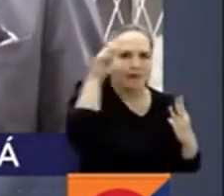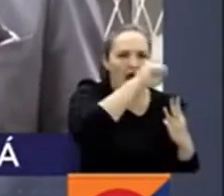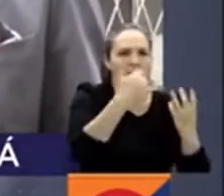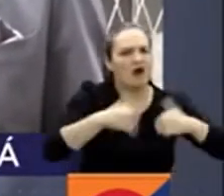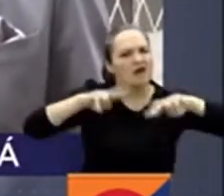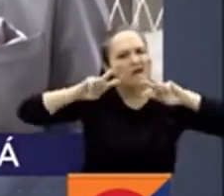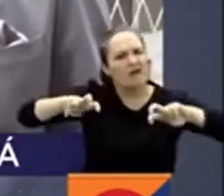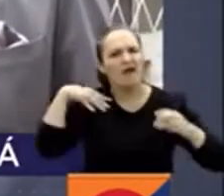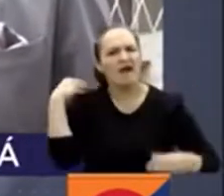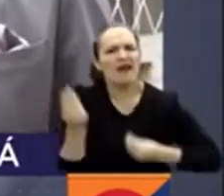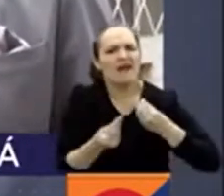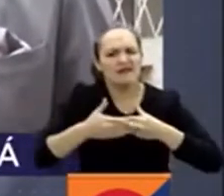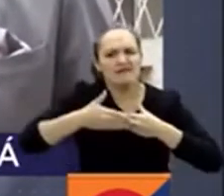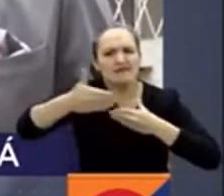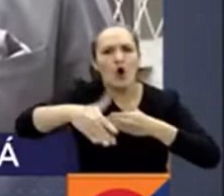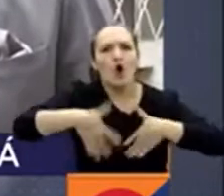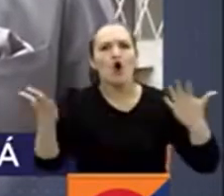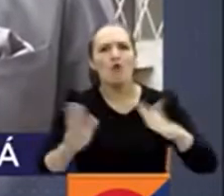de asesinatos?